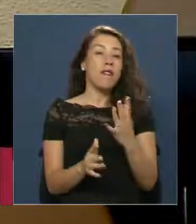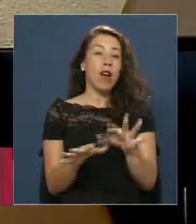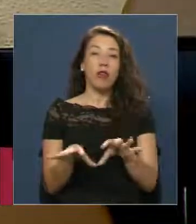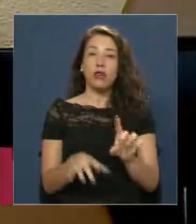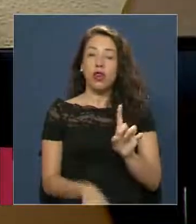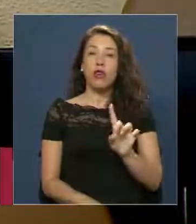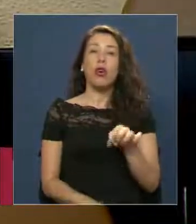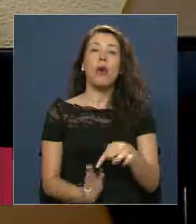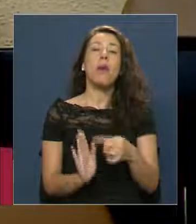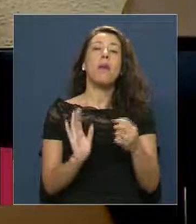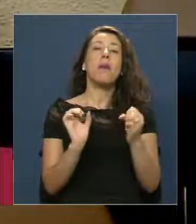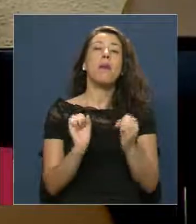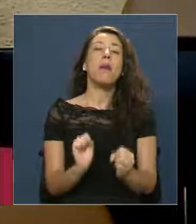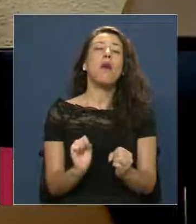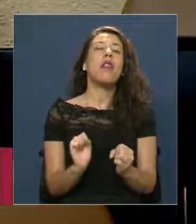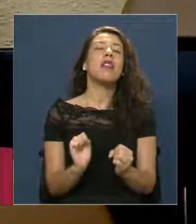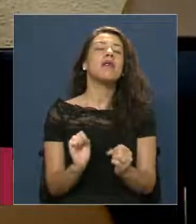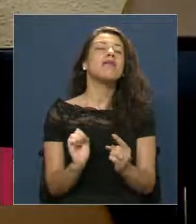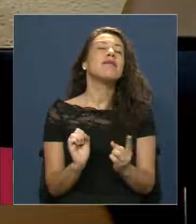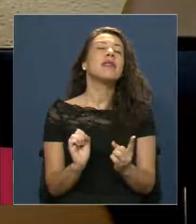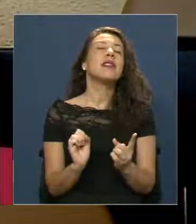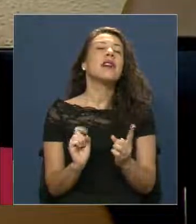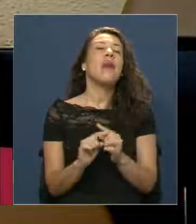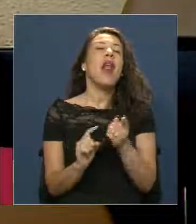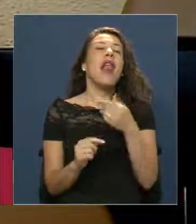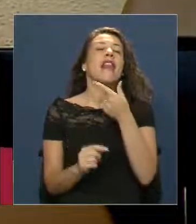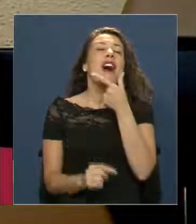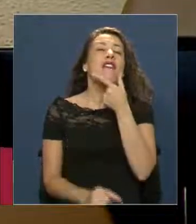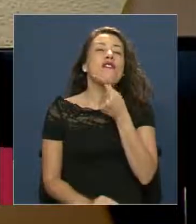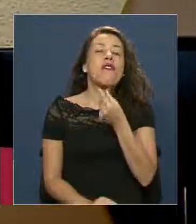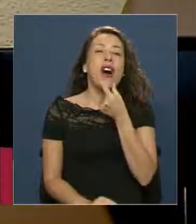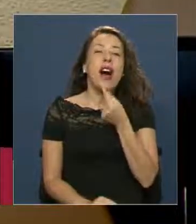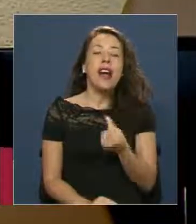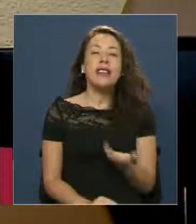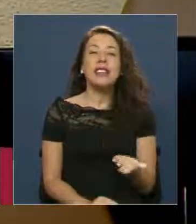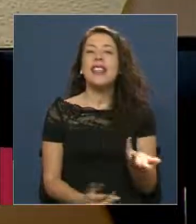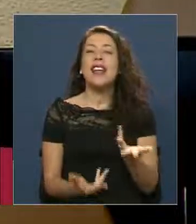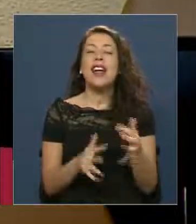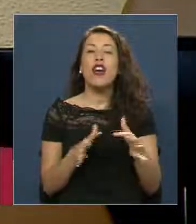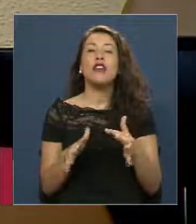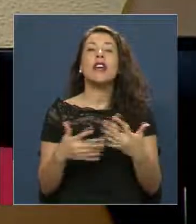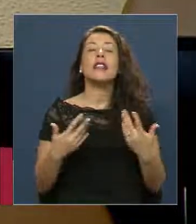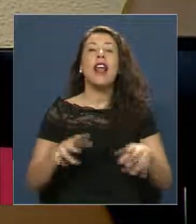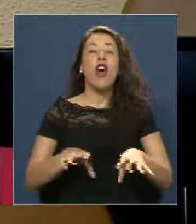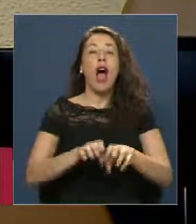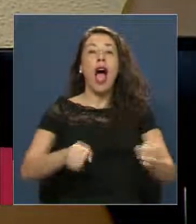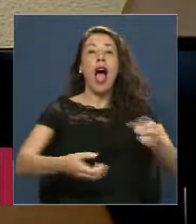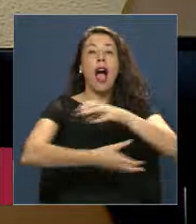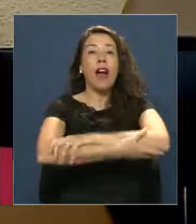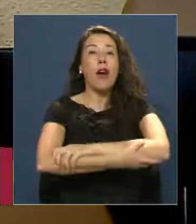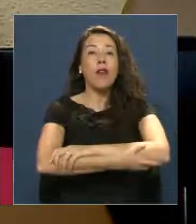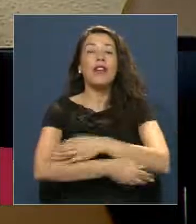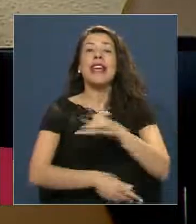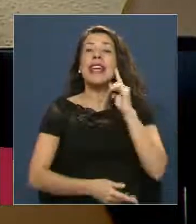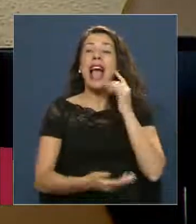que lo podemos catalogar en una palabra, es un facilitador. ¿De qué? De los convenios que